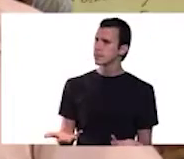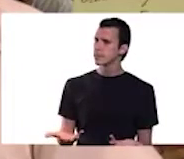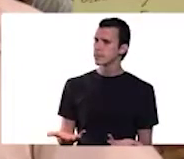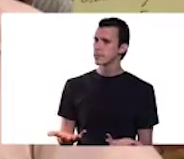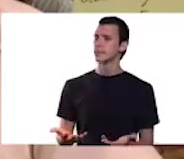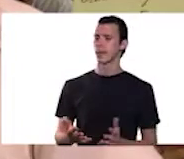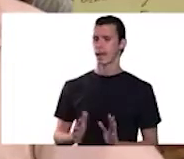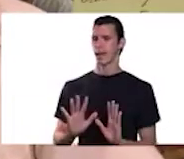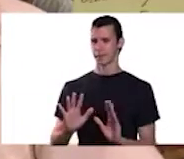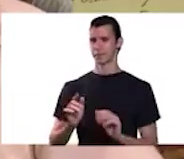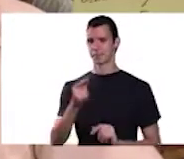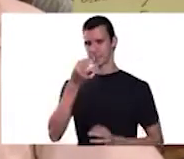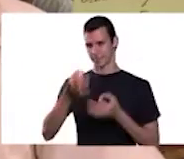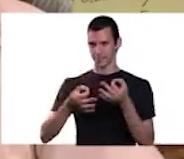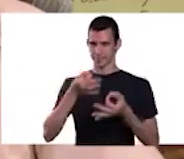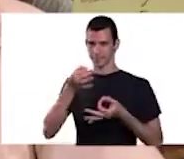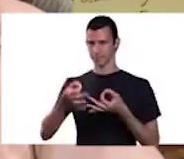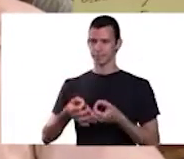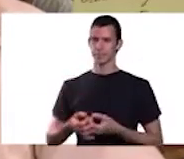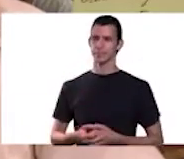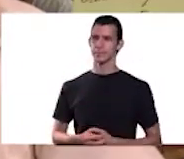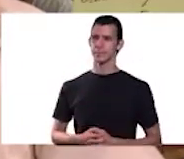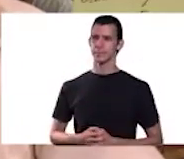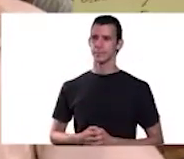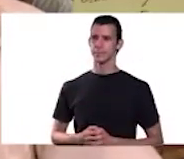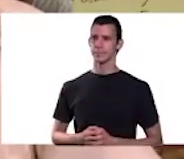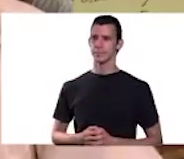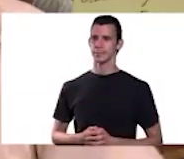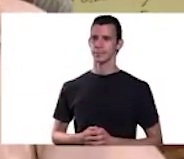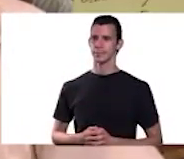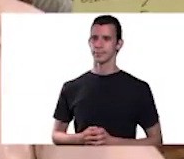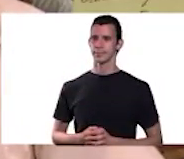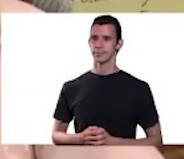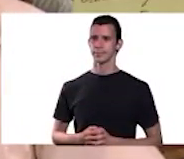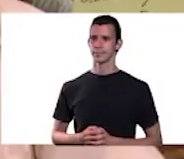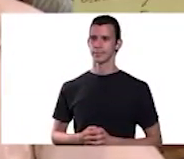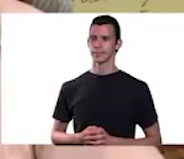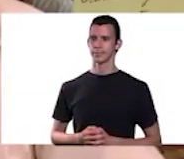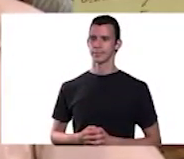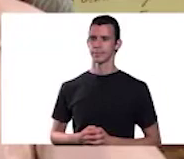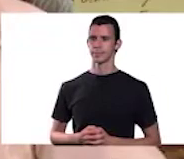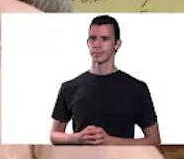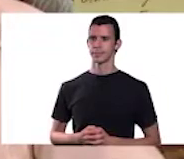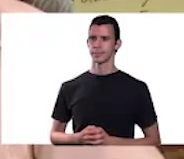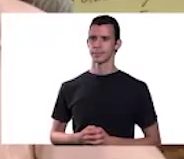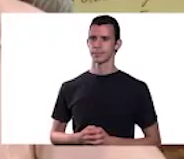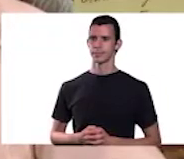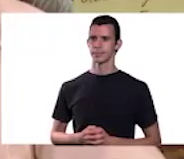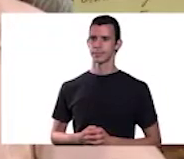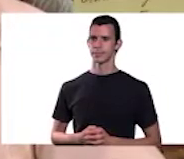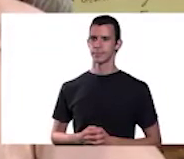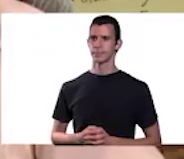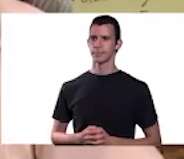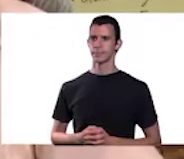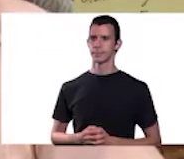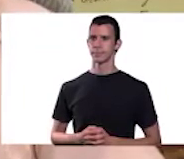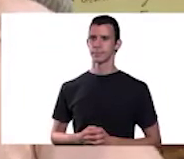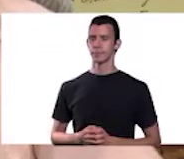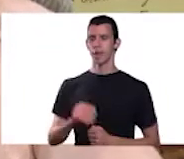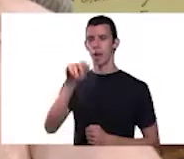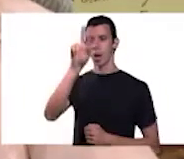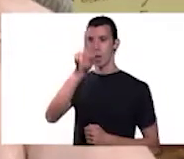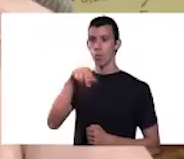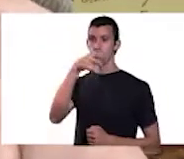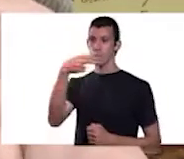Obrero Campesina? Hay varios objetivos por unidades. Tenemos que decir que todos